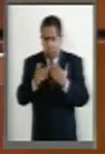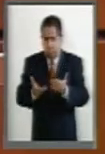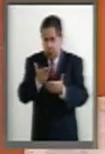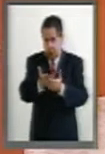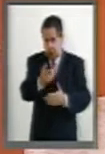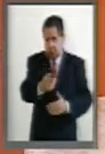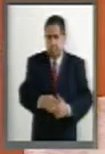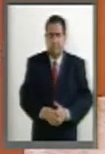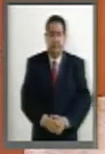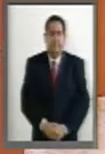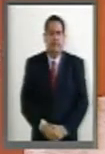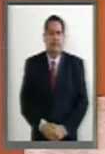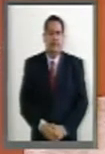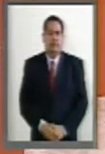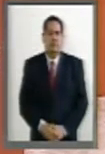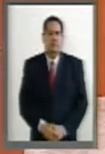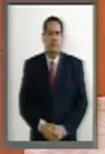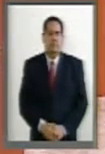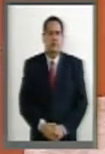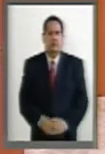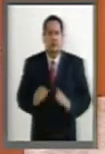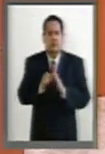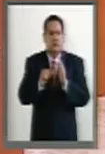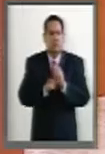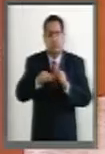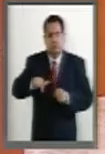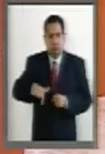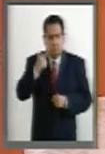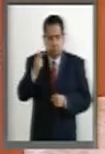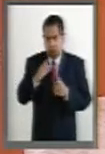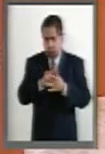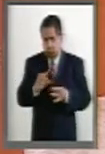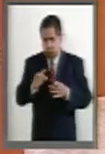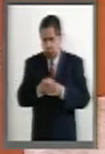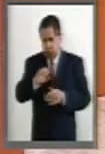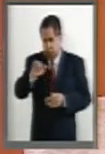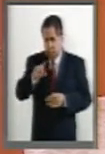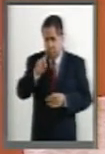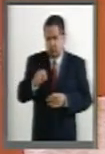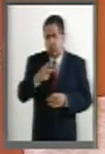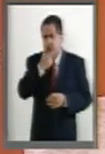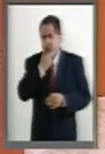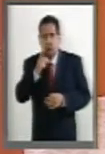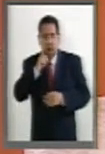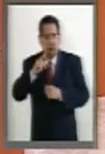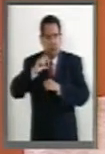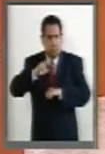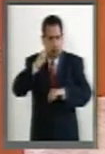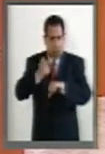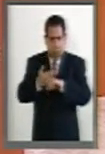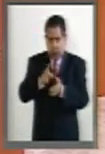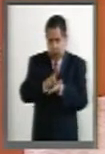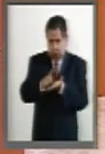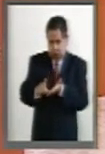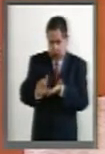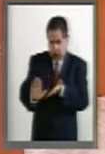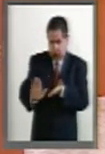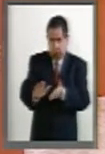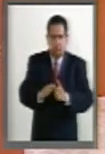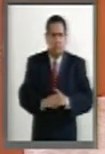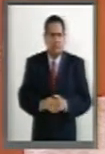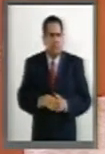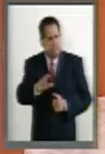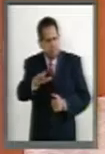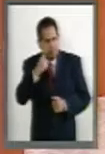proponiendo. En el artículo 12, donde habla de ejidatarios, hombres y mujeres titulares de los derechos, hay